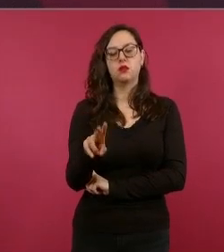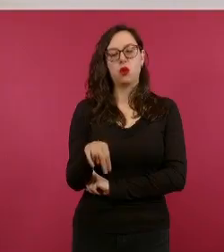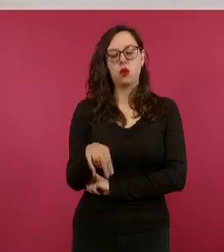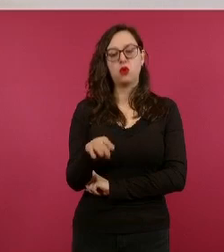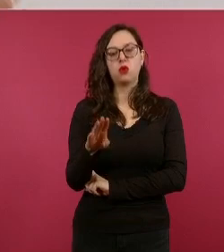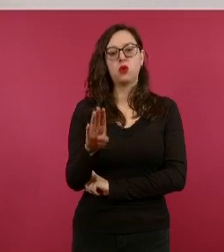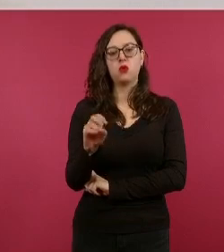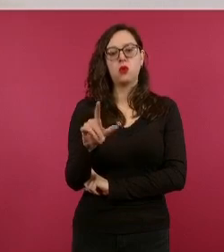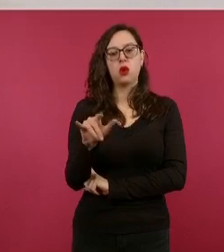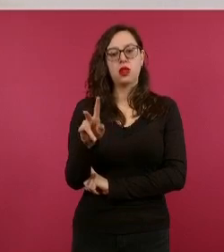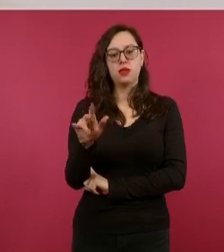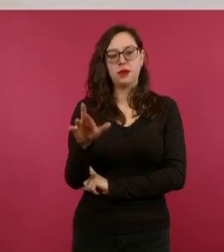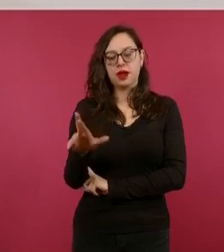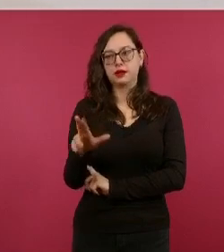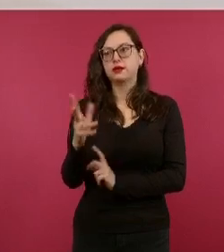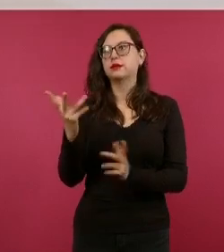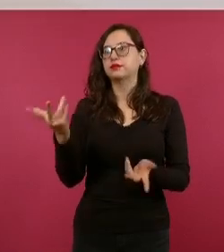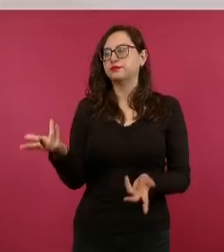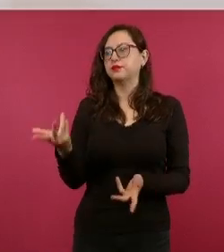de cómo